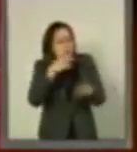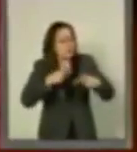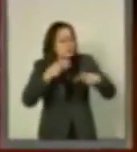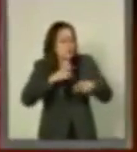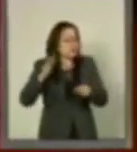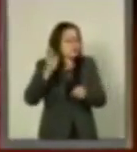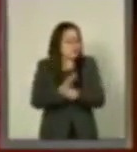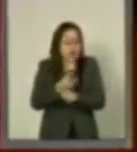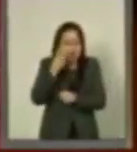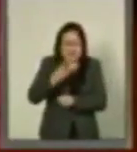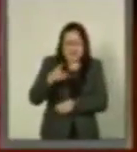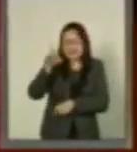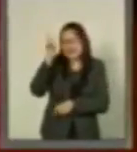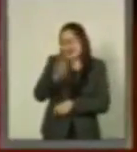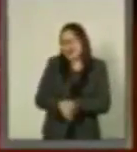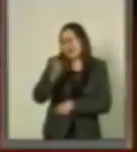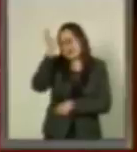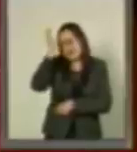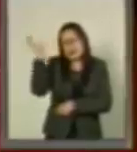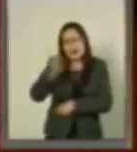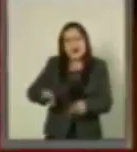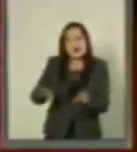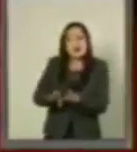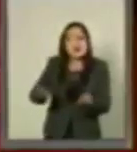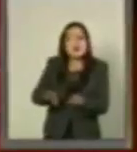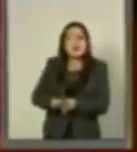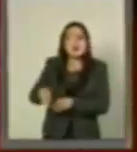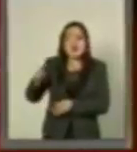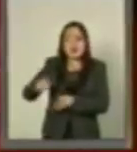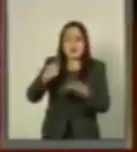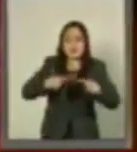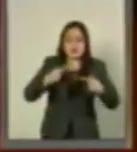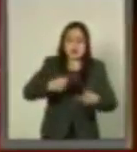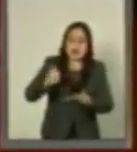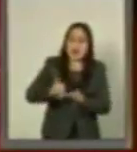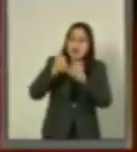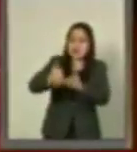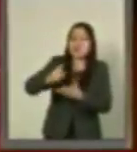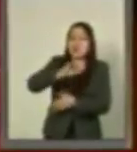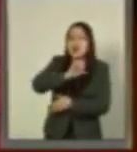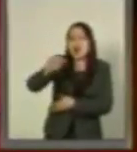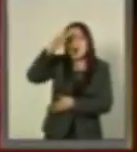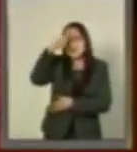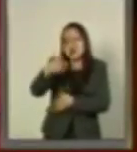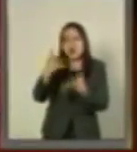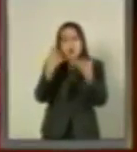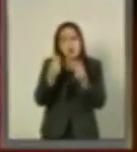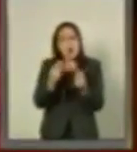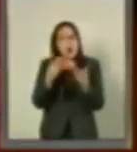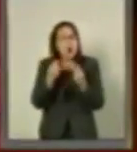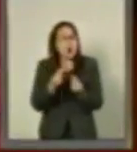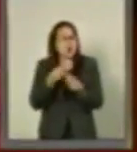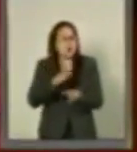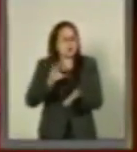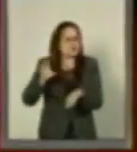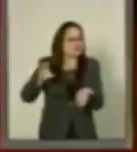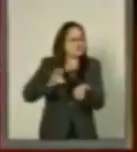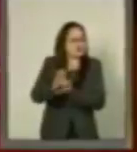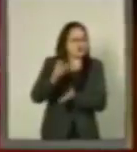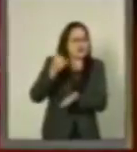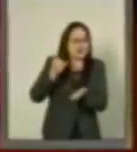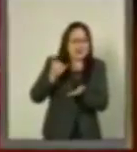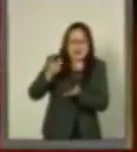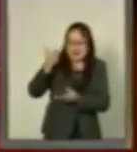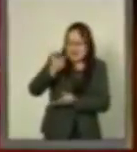un crimen, porque esas personas han ayudado al país con una cantidad enorme de dinero que mandan a